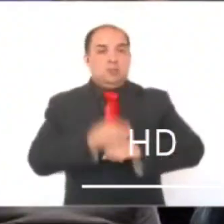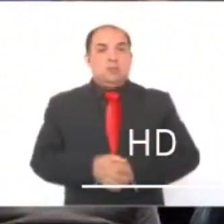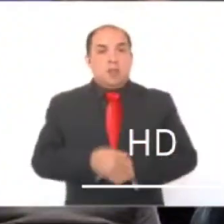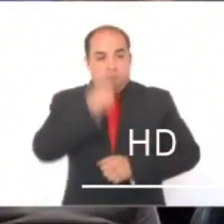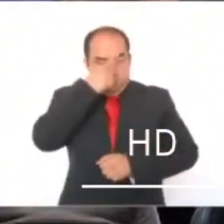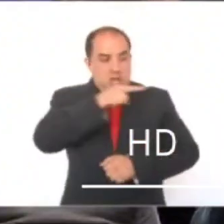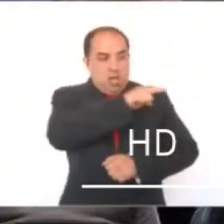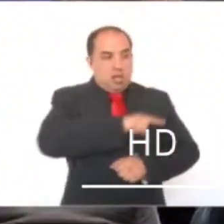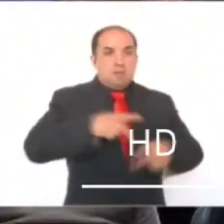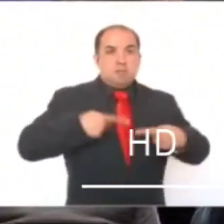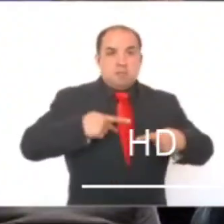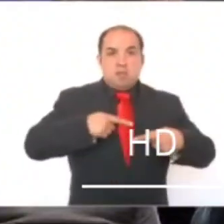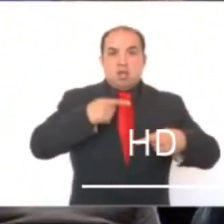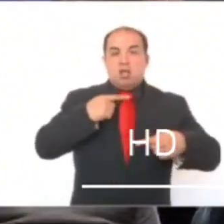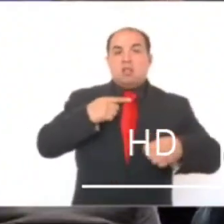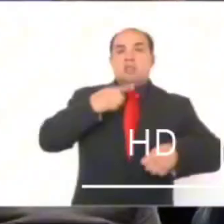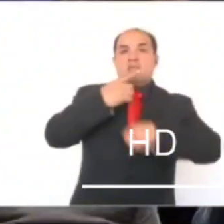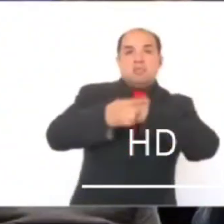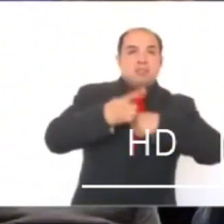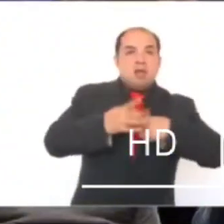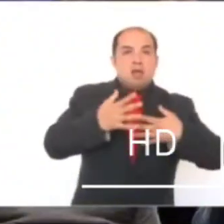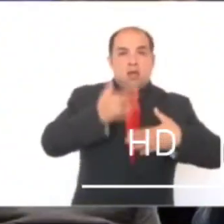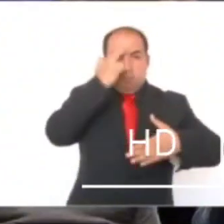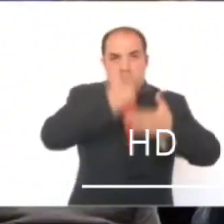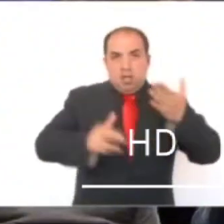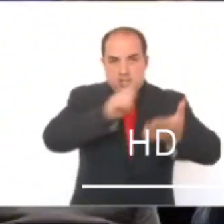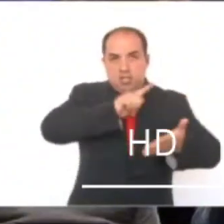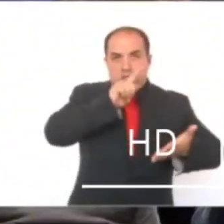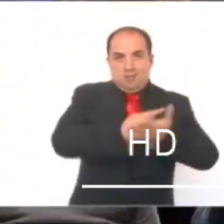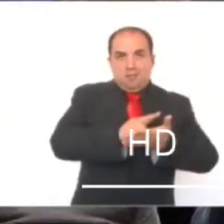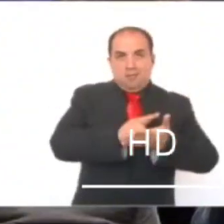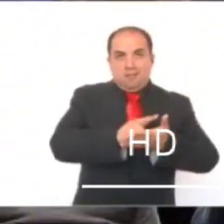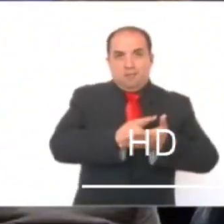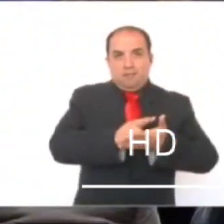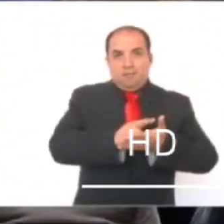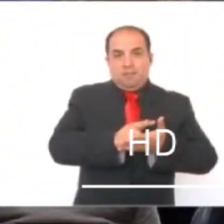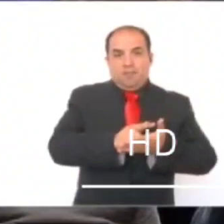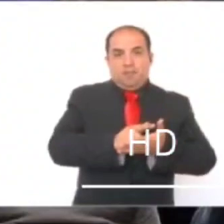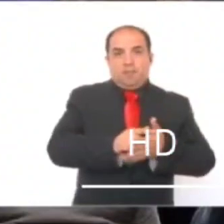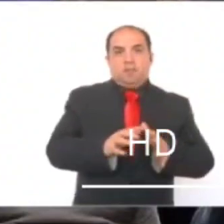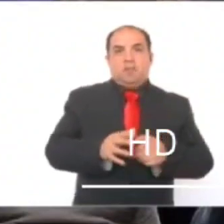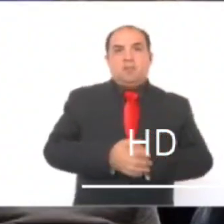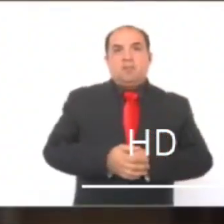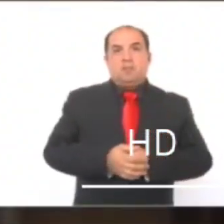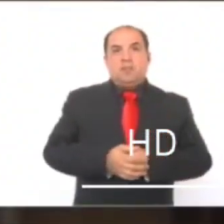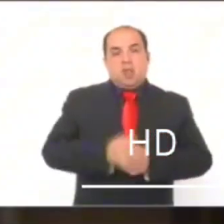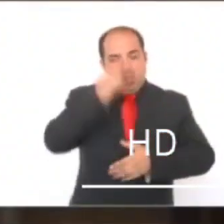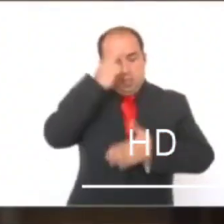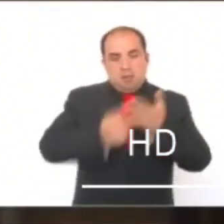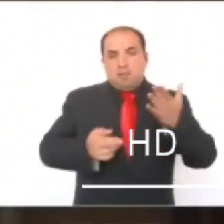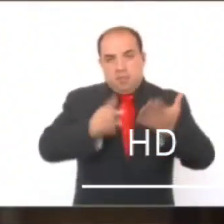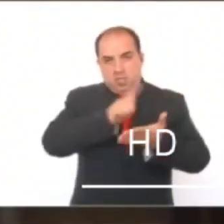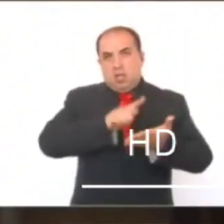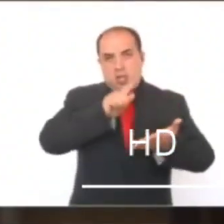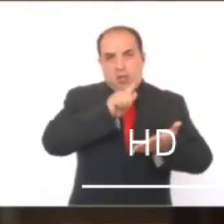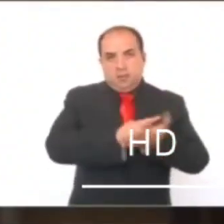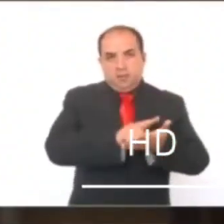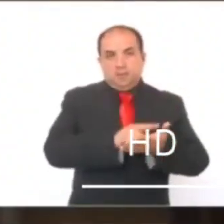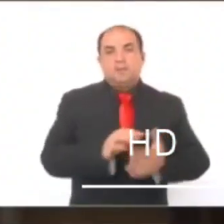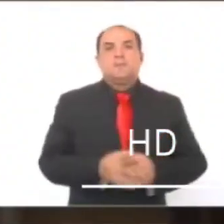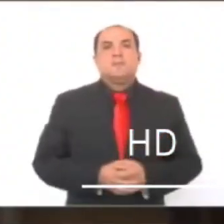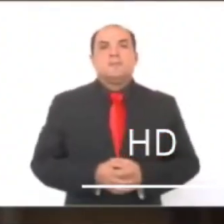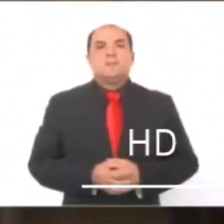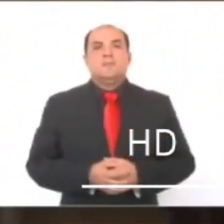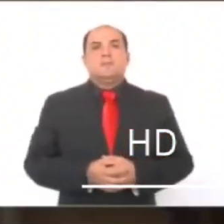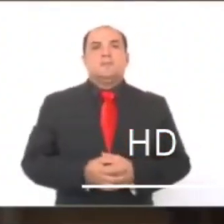los infractores no burlen la acción de la justicia. Por lo mismo,